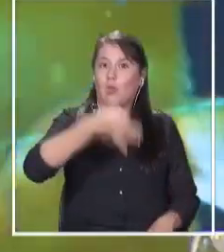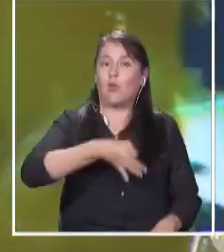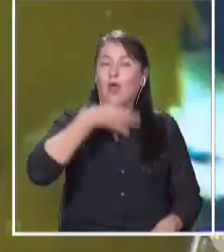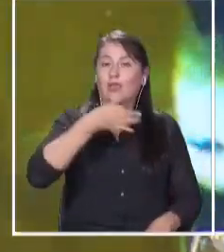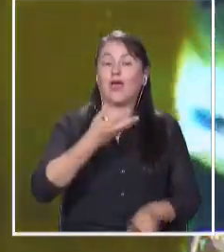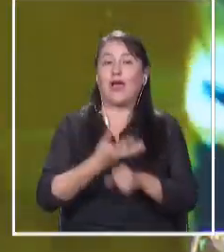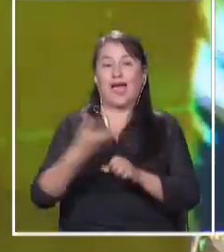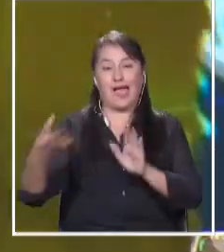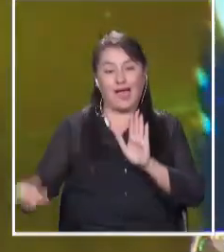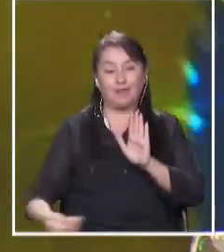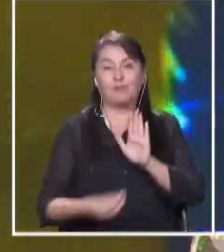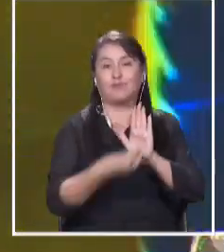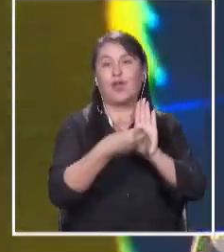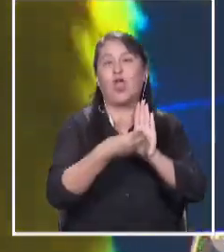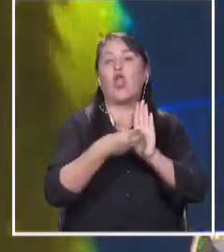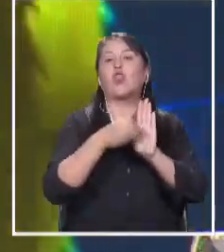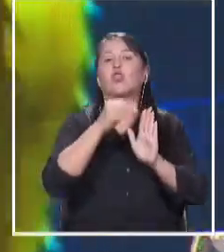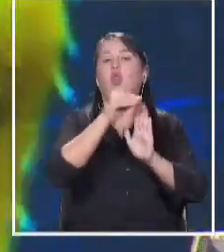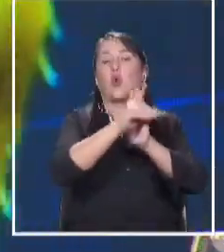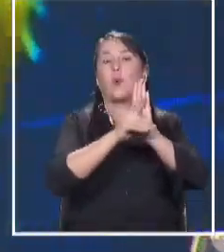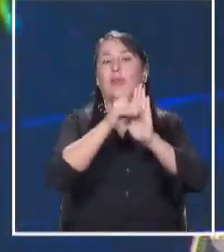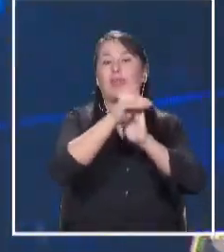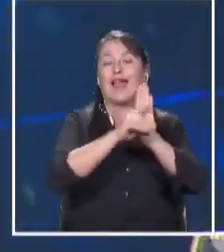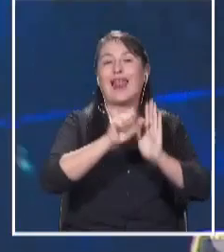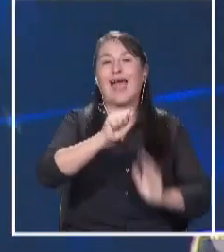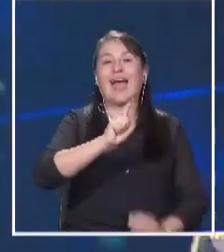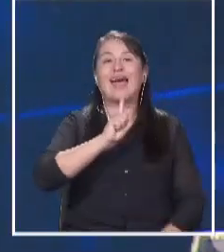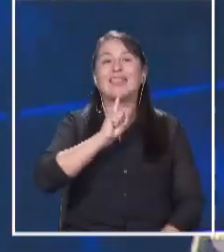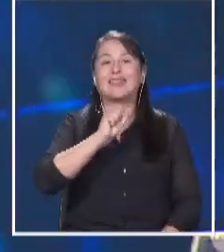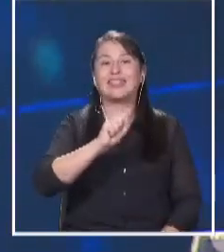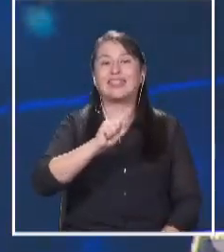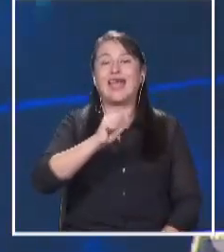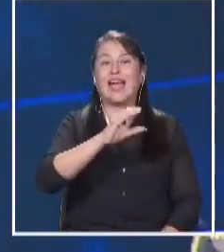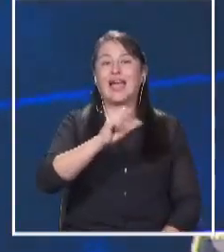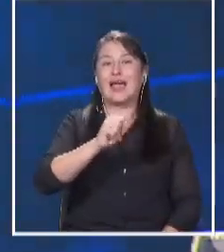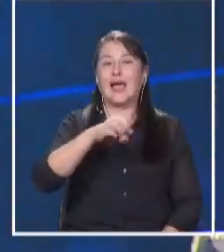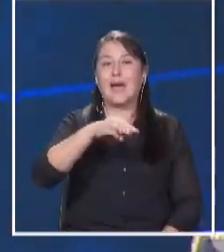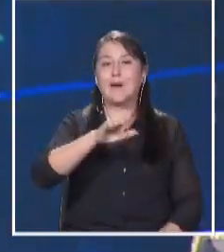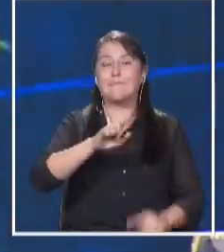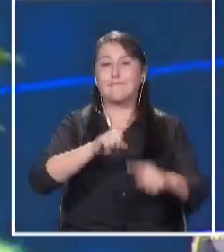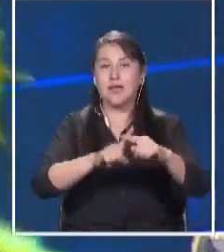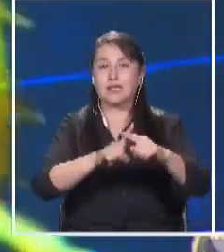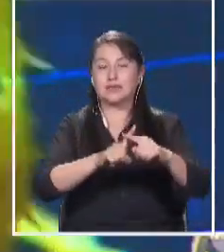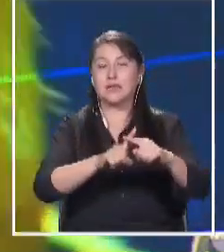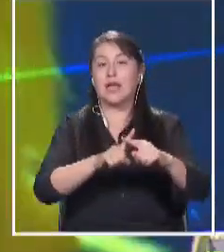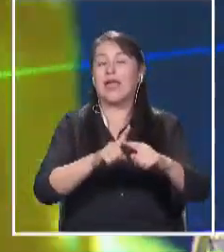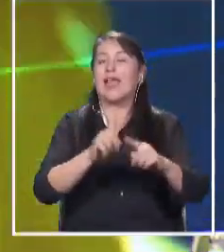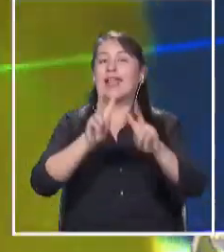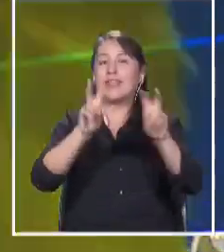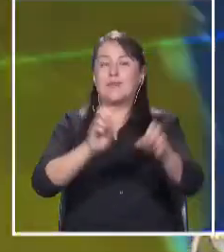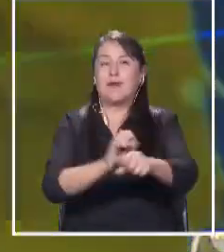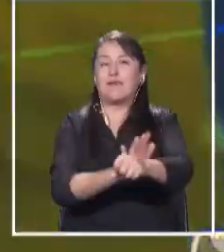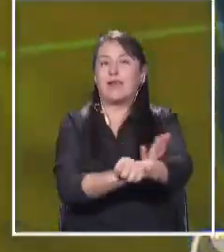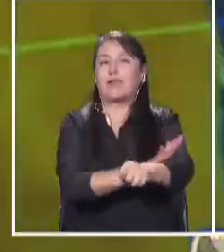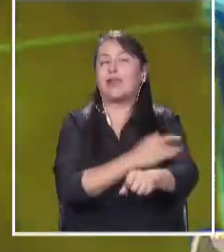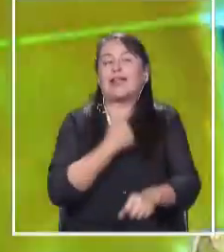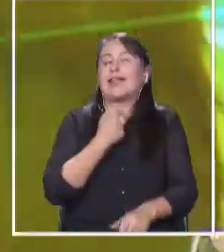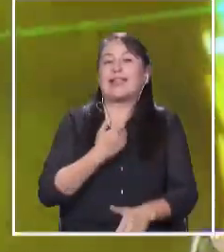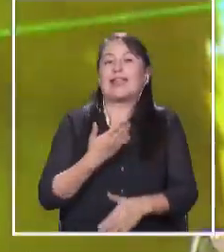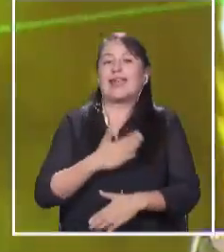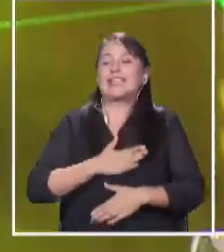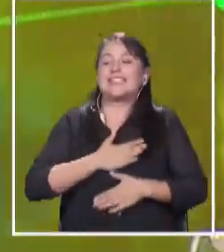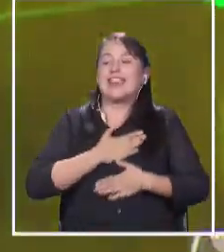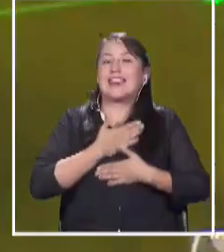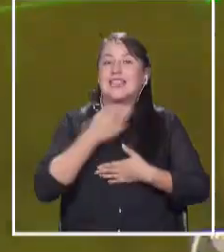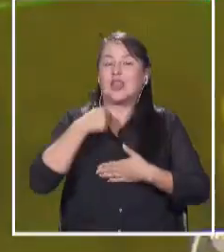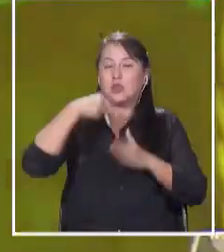documental Atacamex, por si lo quieren ver, hay una pregunta que no puedo dejar de hacer y que tiene que ver con las emociones. ¿Qué sentiste cuando iban